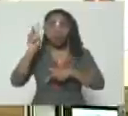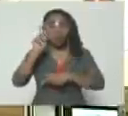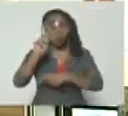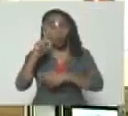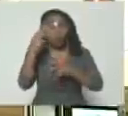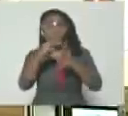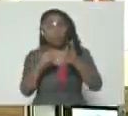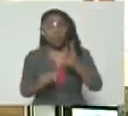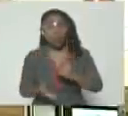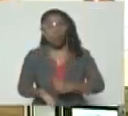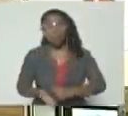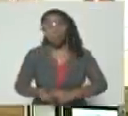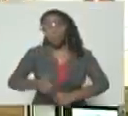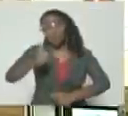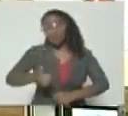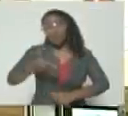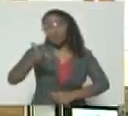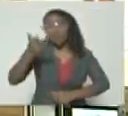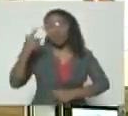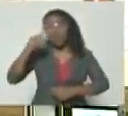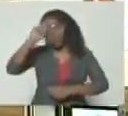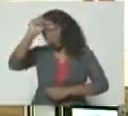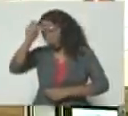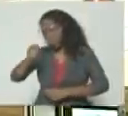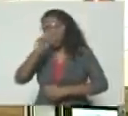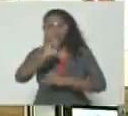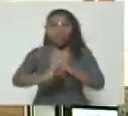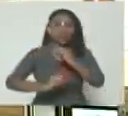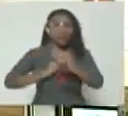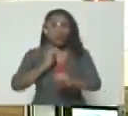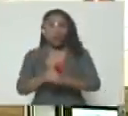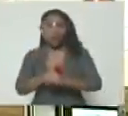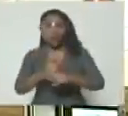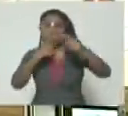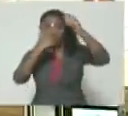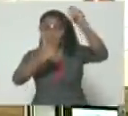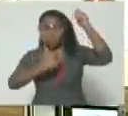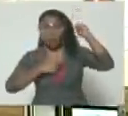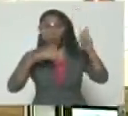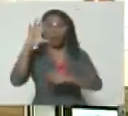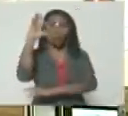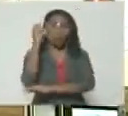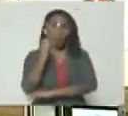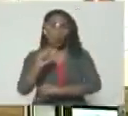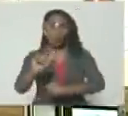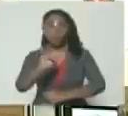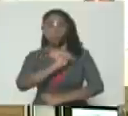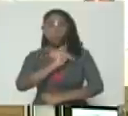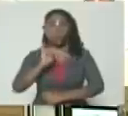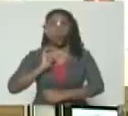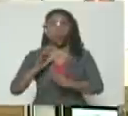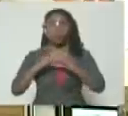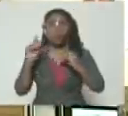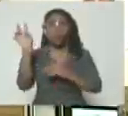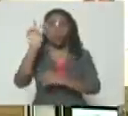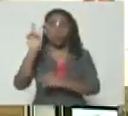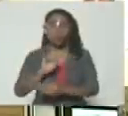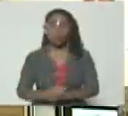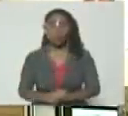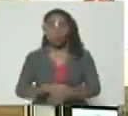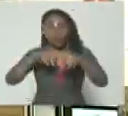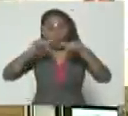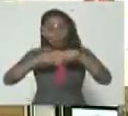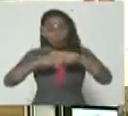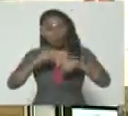productos emblemáticos como tal que tiene un reconocimiento internacional, tanto medallas y logros que nos identifican a todos los venezolanos. Acá,